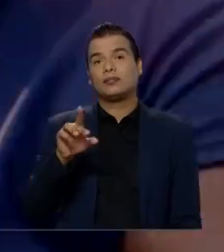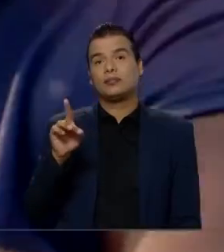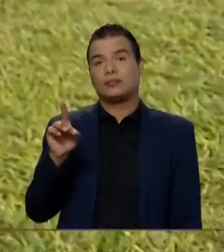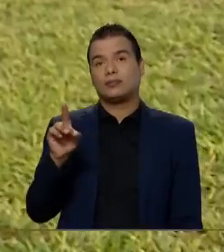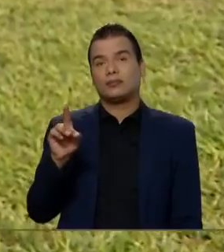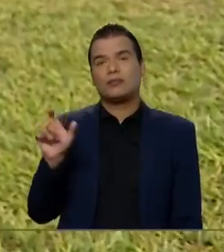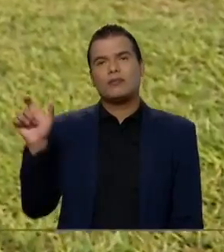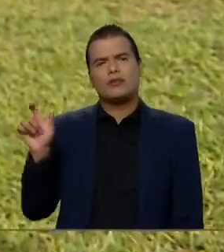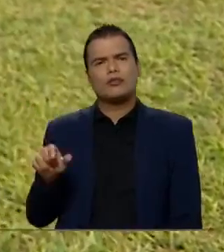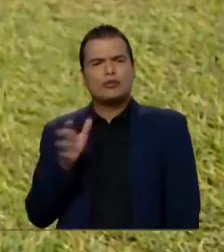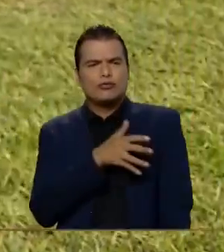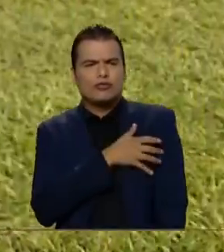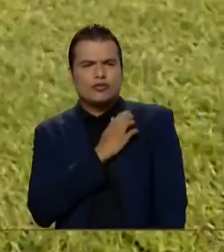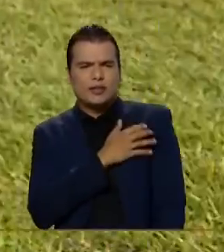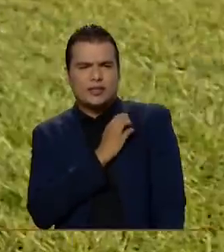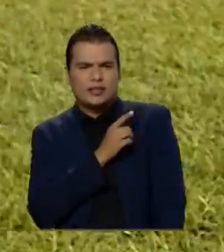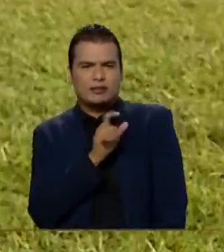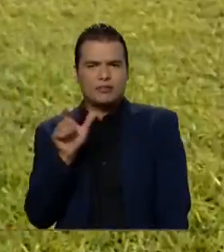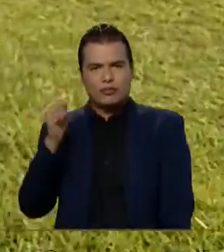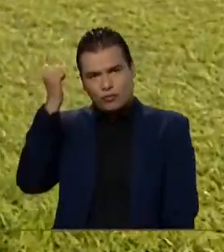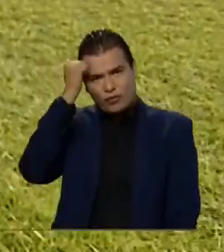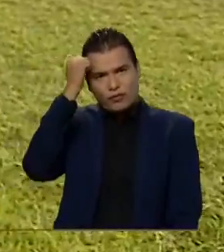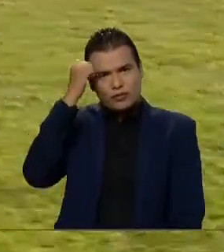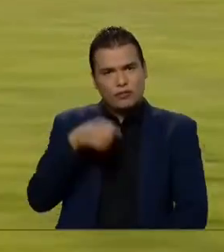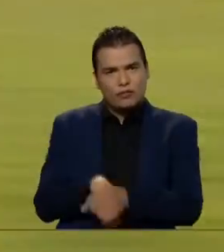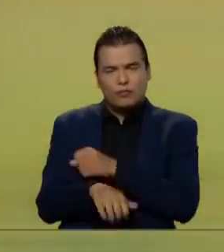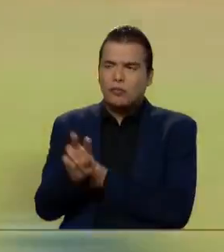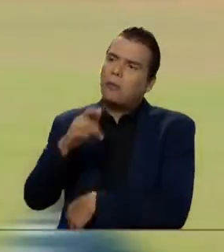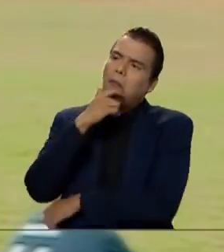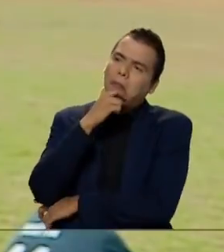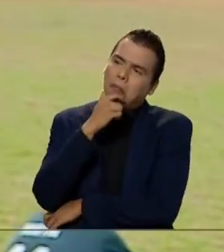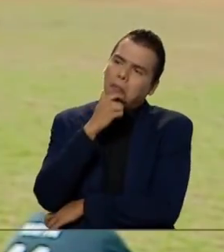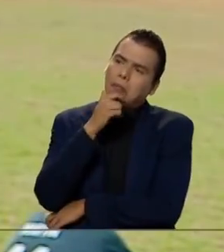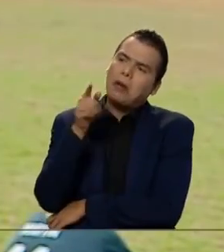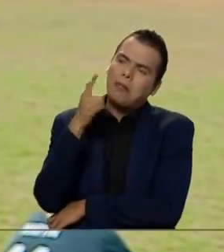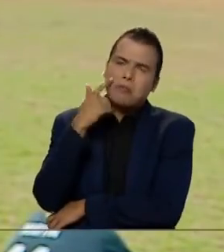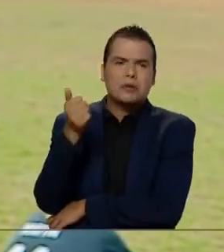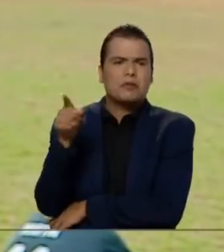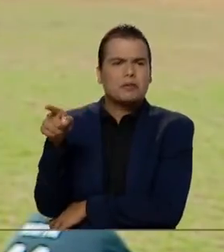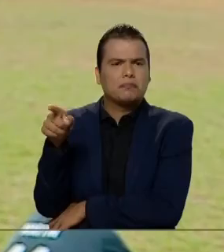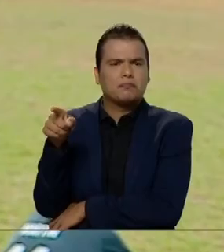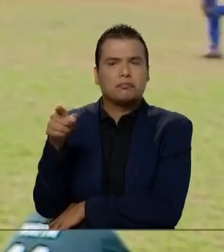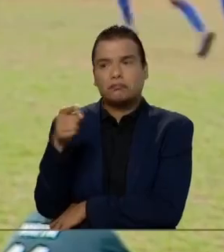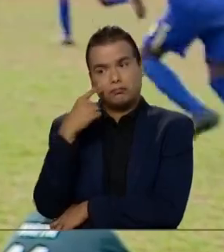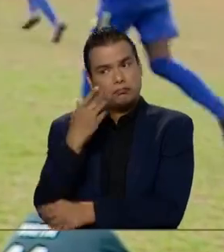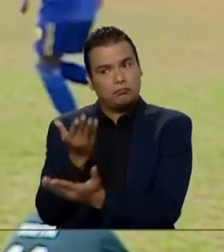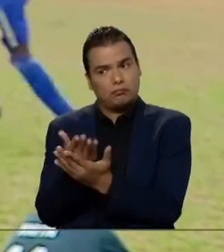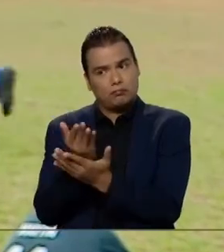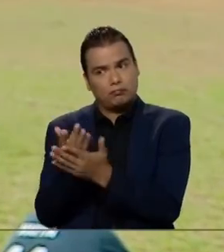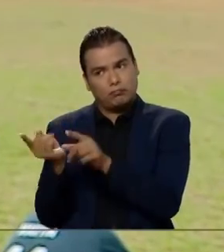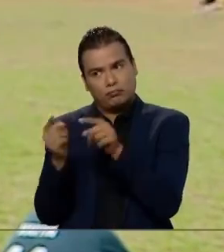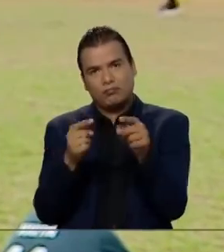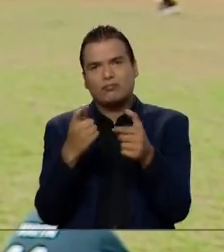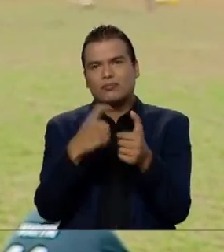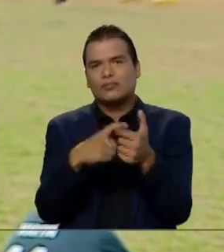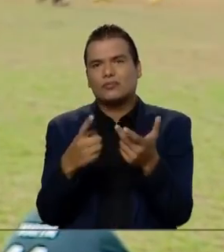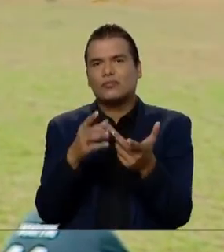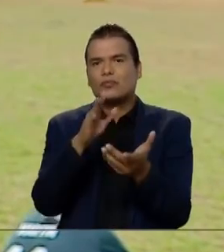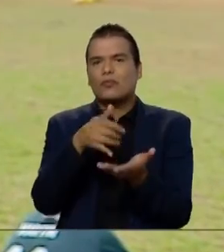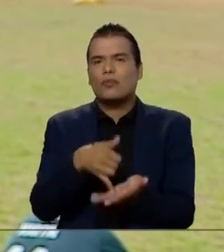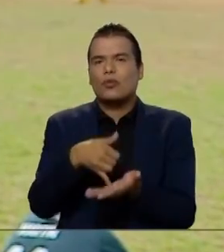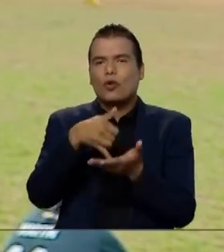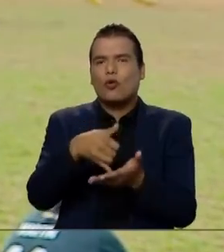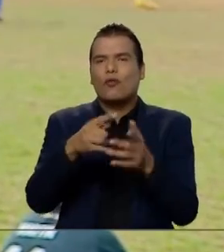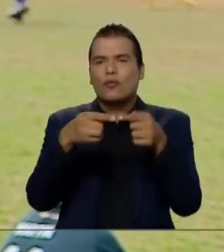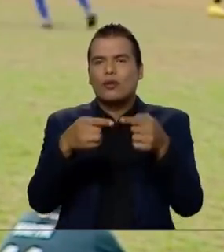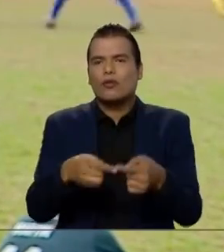de Santander, de la Escuela de Toritos, y pues le gustó, entonces le ofreció que llevarlo a la Copa Ciudad de Bogotá